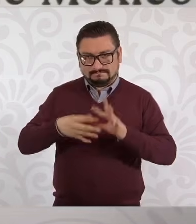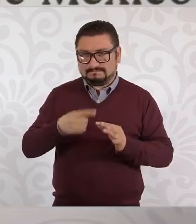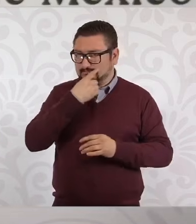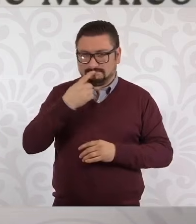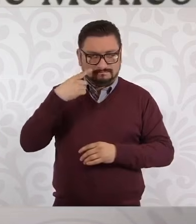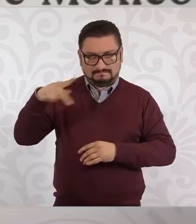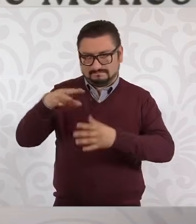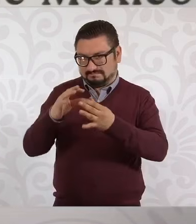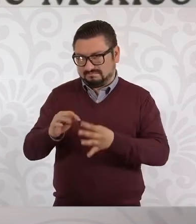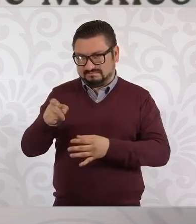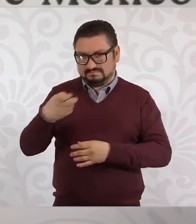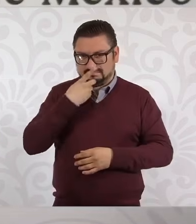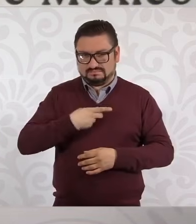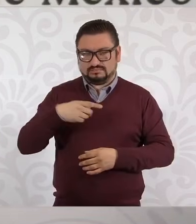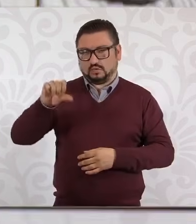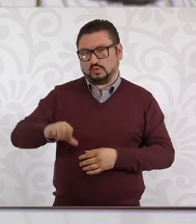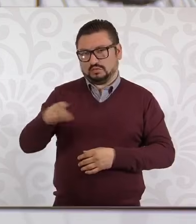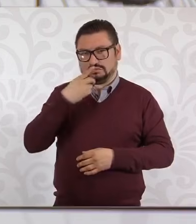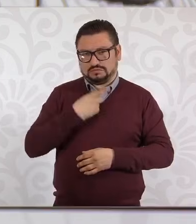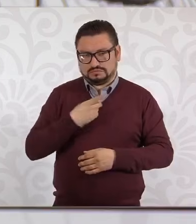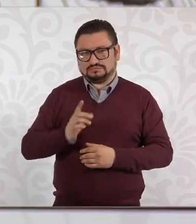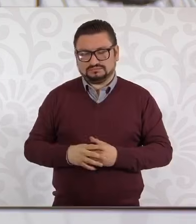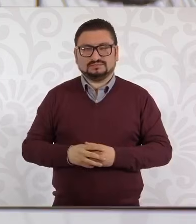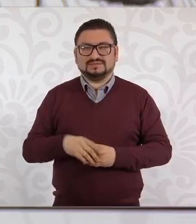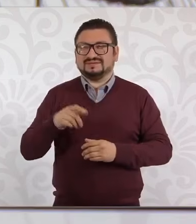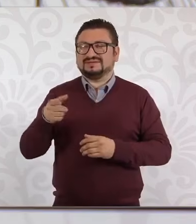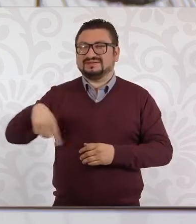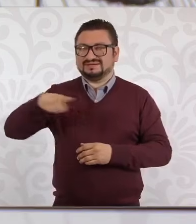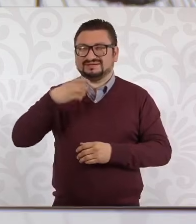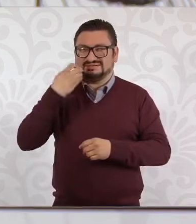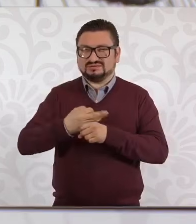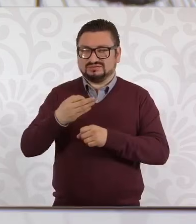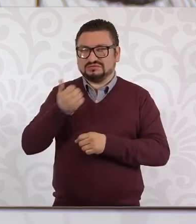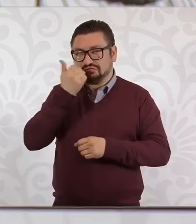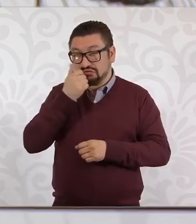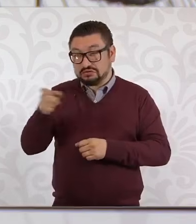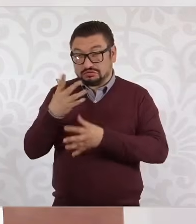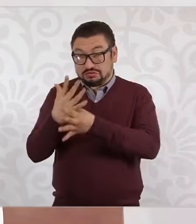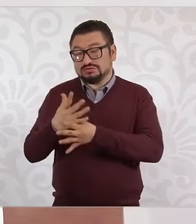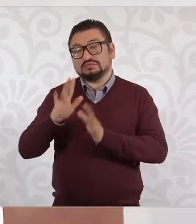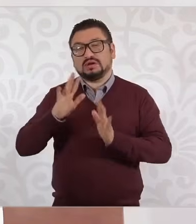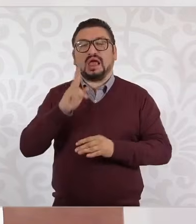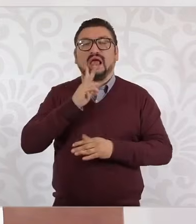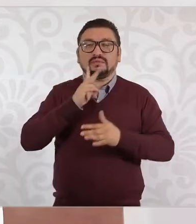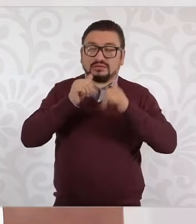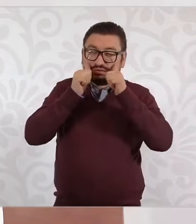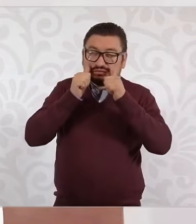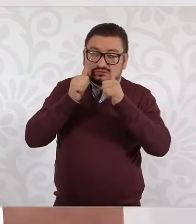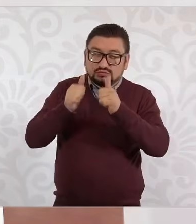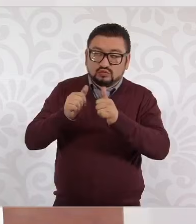me mencionas hoy de lo que dijeron estos estudiantes. Habría que pues escuchar realmente cuál